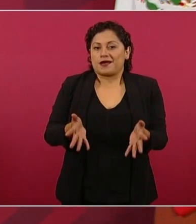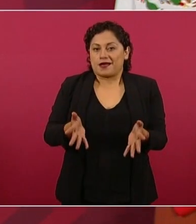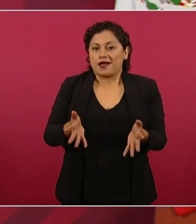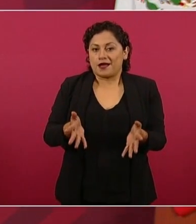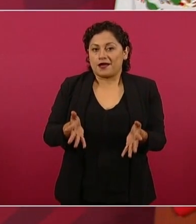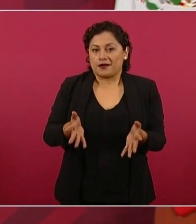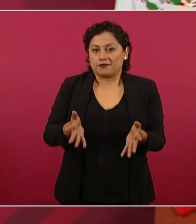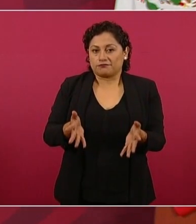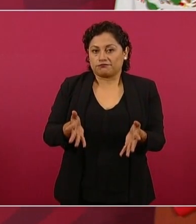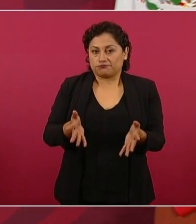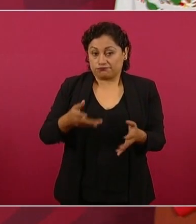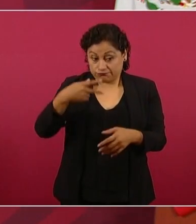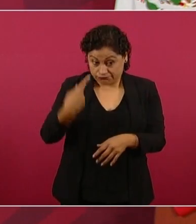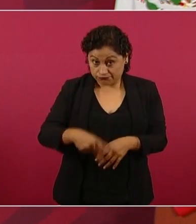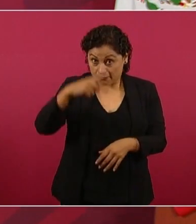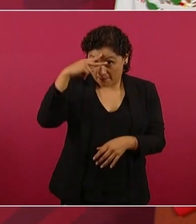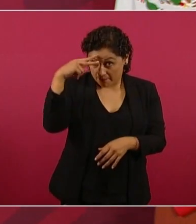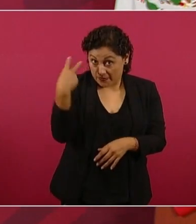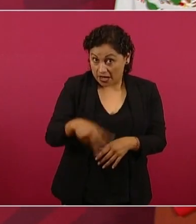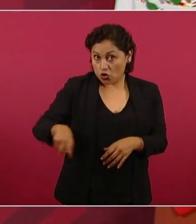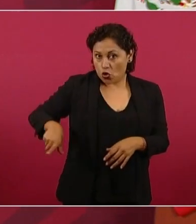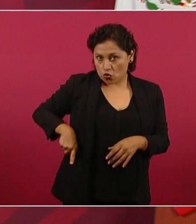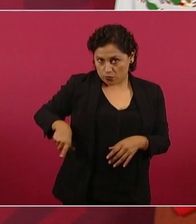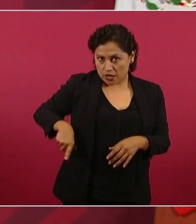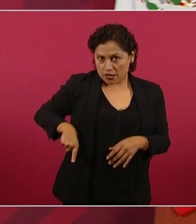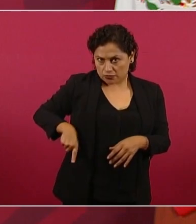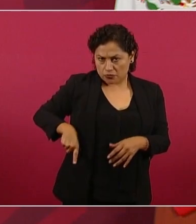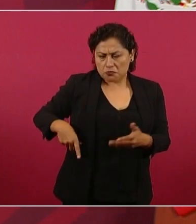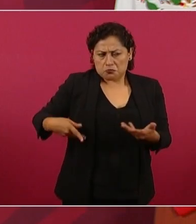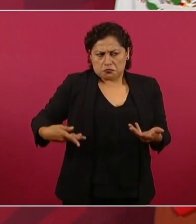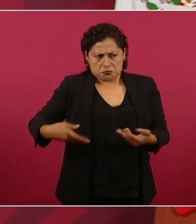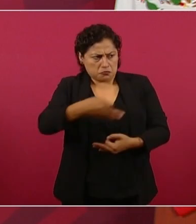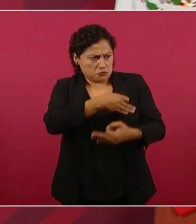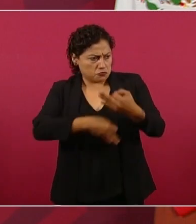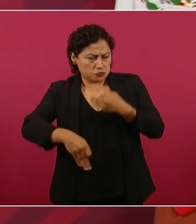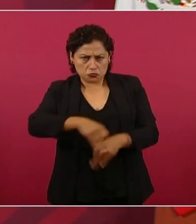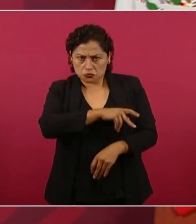el Estado mexicano, el pueblo de México,